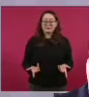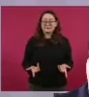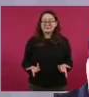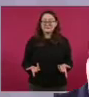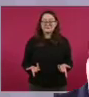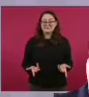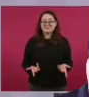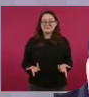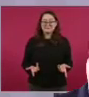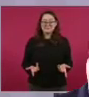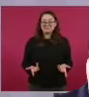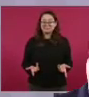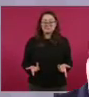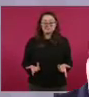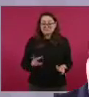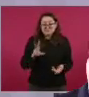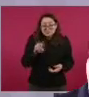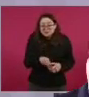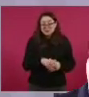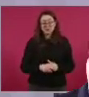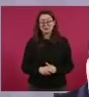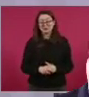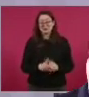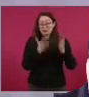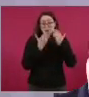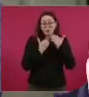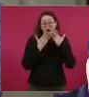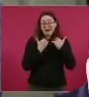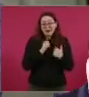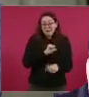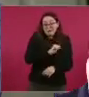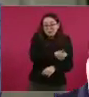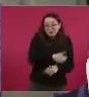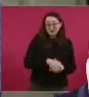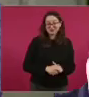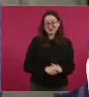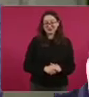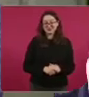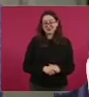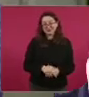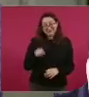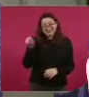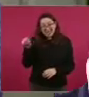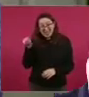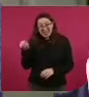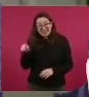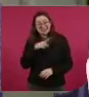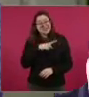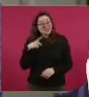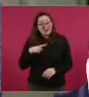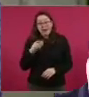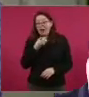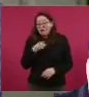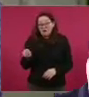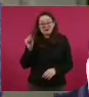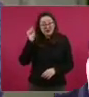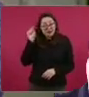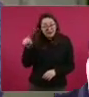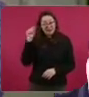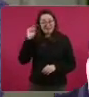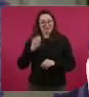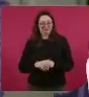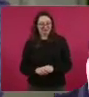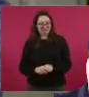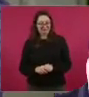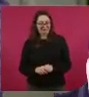otro? No, es que él tenía que entrar al relevo.